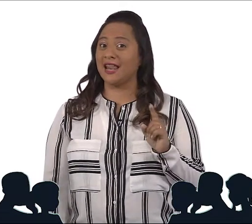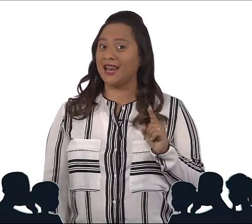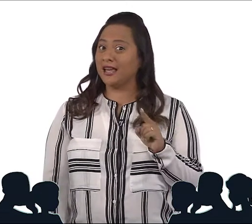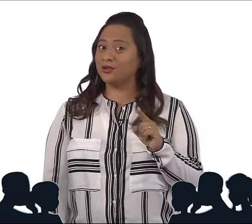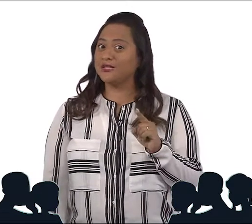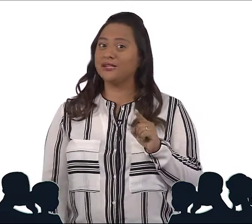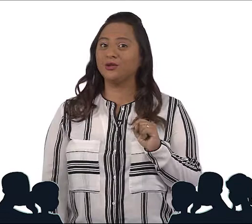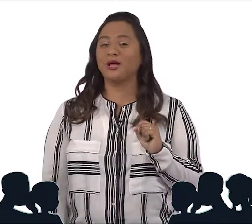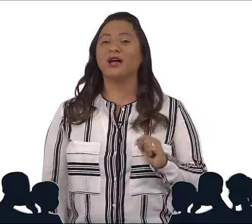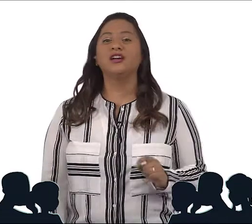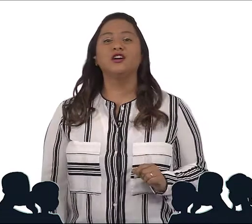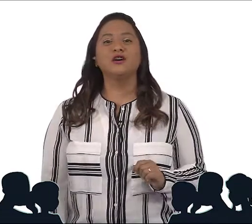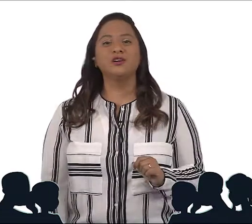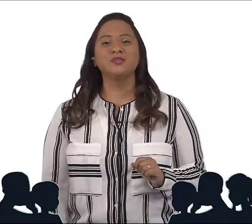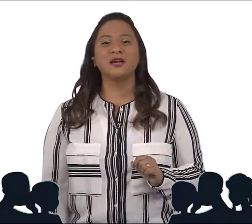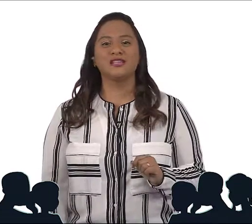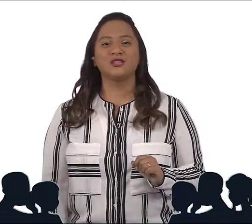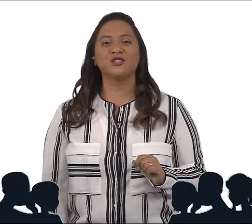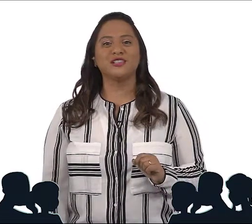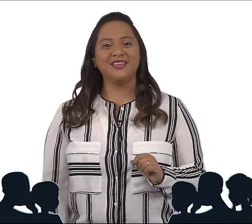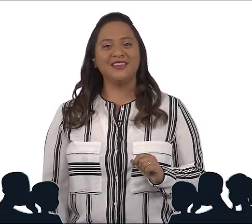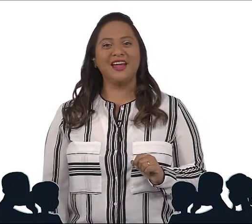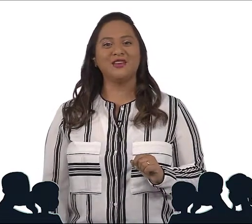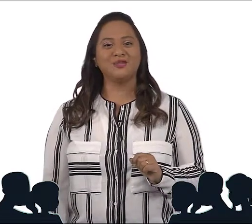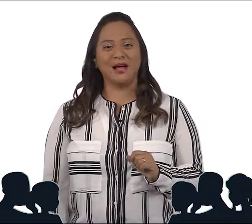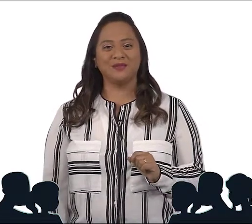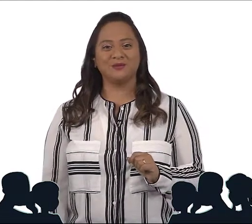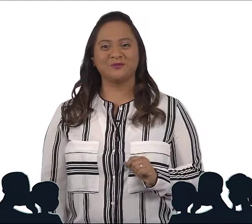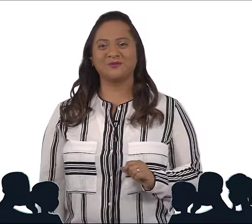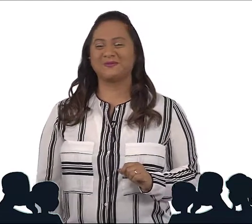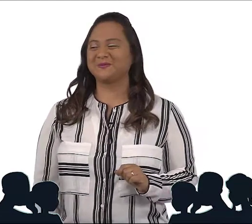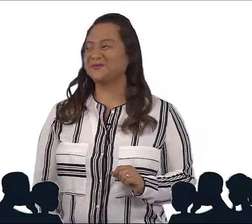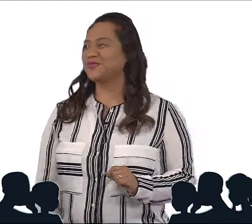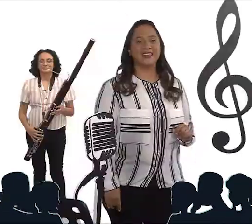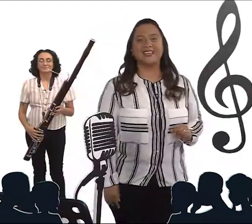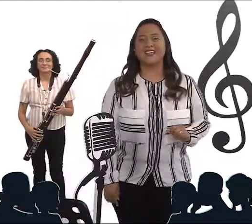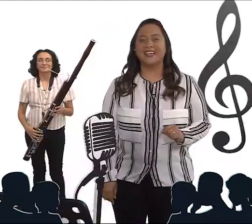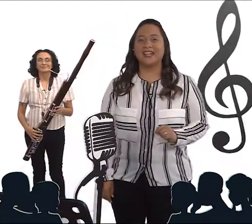clases de lectoescritura con los maestros Nidia y Osvaldo.